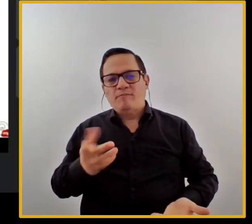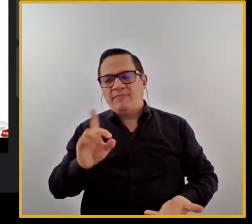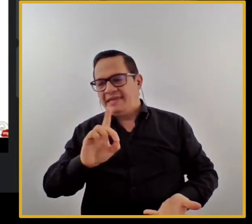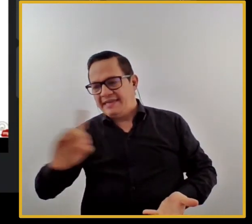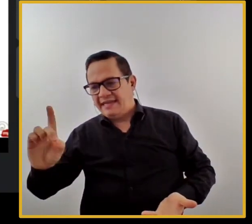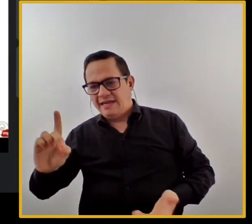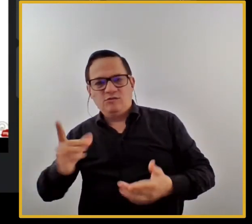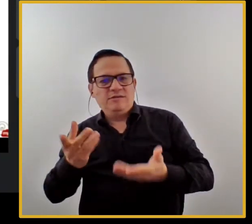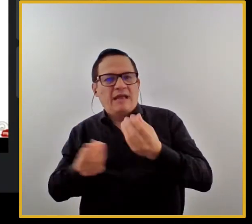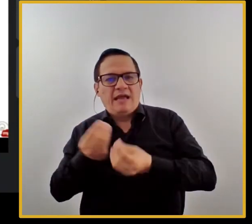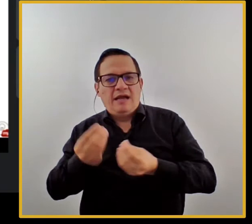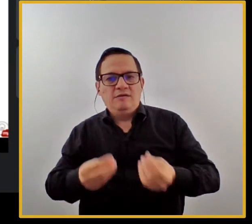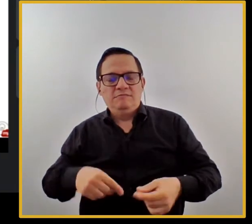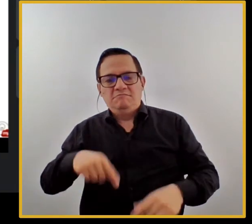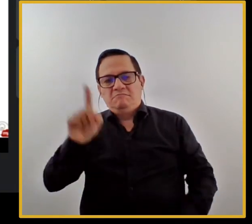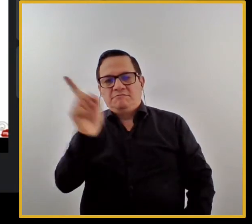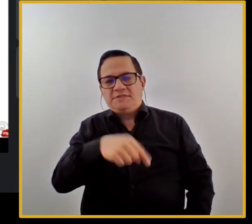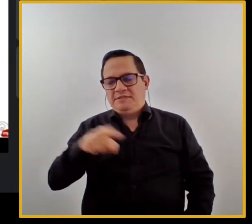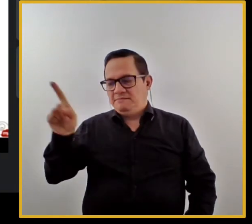puedo hacer? Pues acá